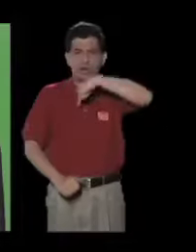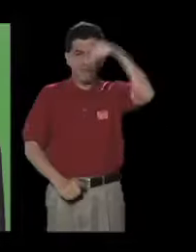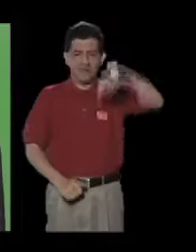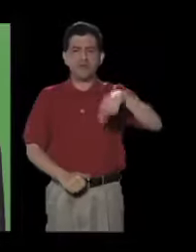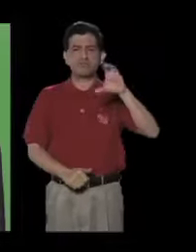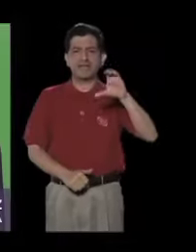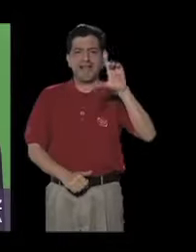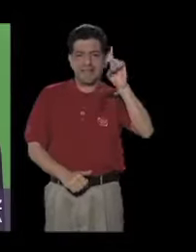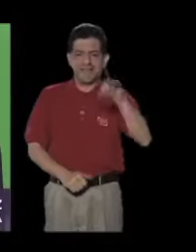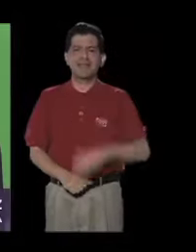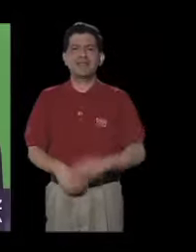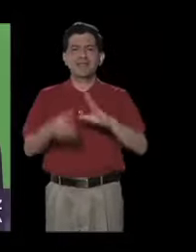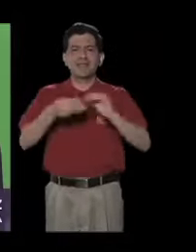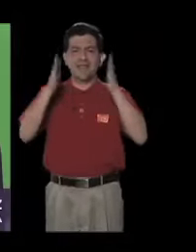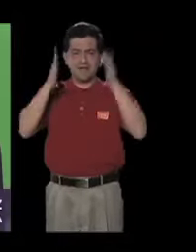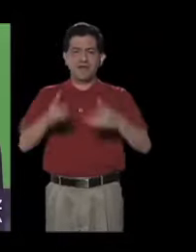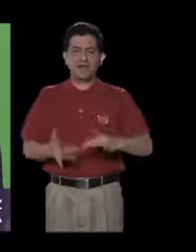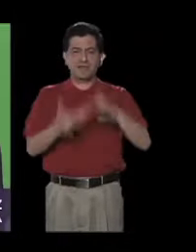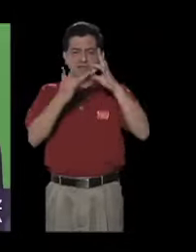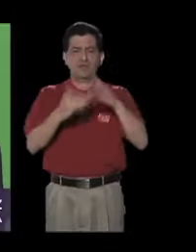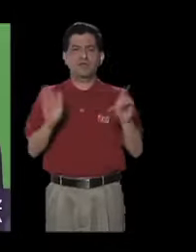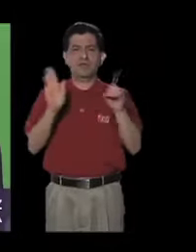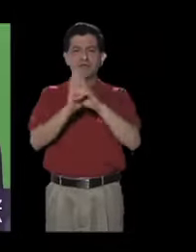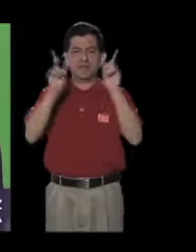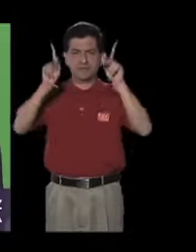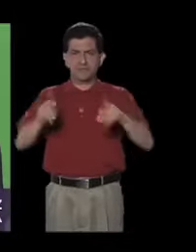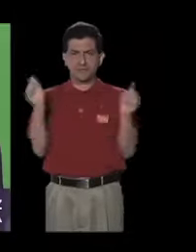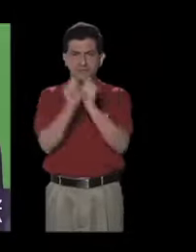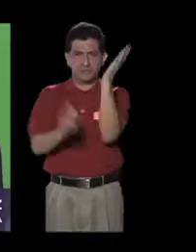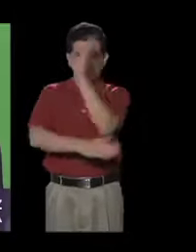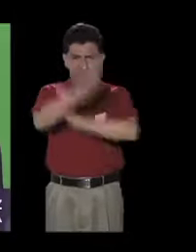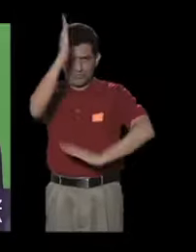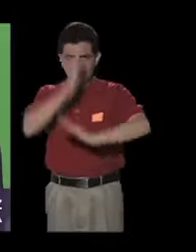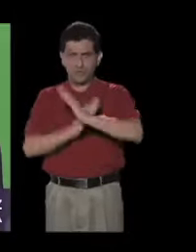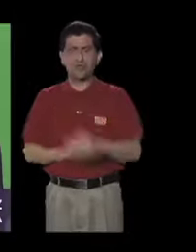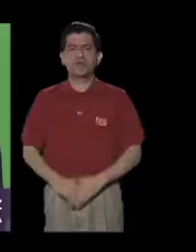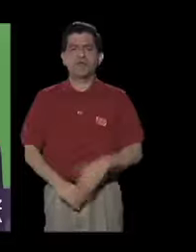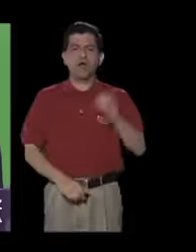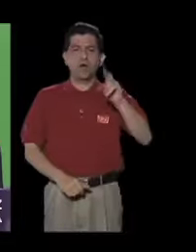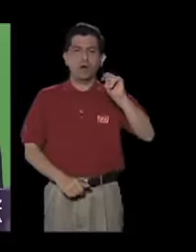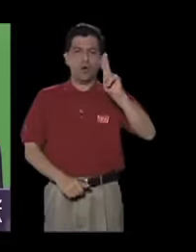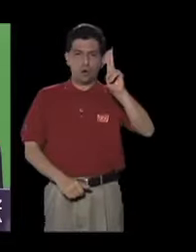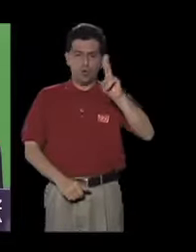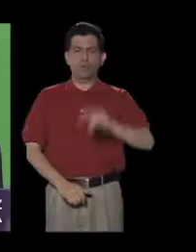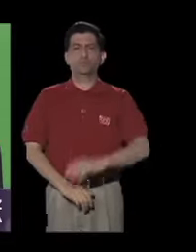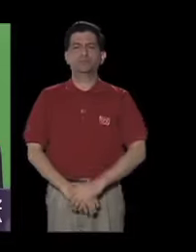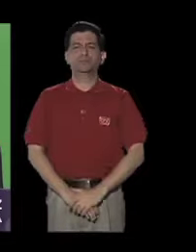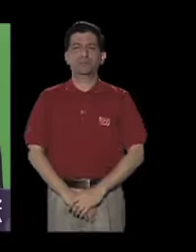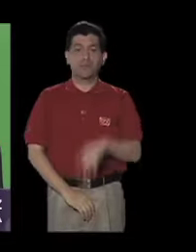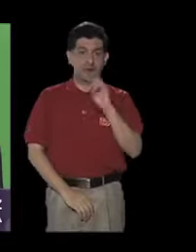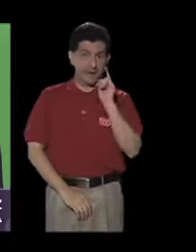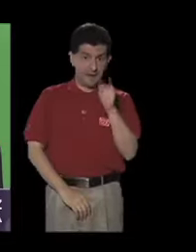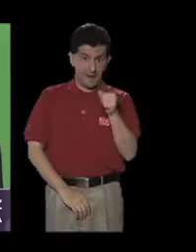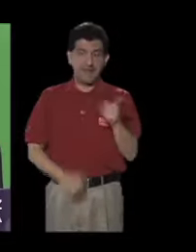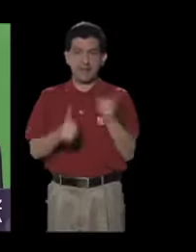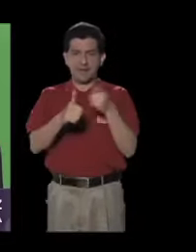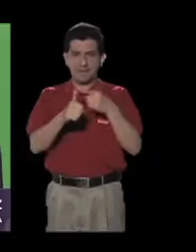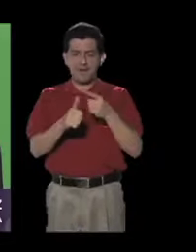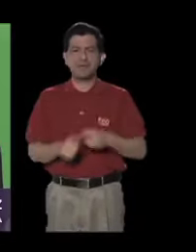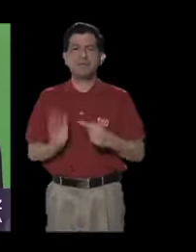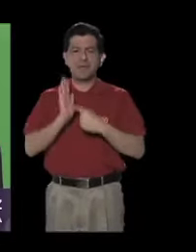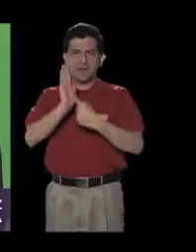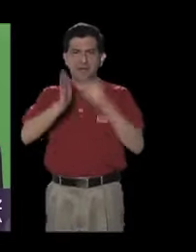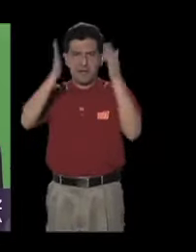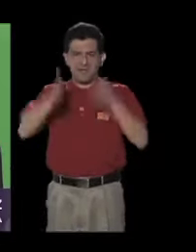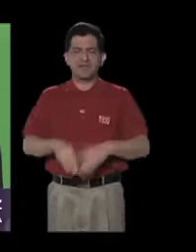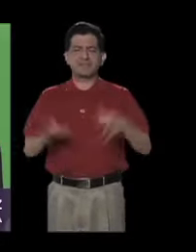Y nos acompaña en estudio Catalina de Banda, relatora especial de Derechos de las Personas con Discapacidad de la Organización de Naciones Unidas y quien fue